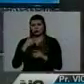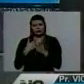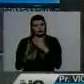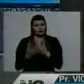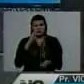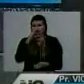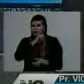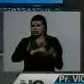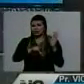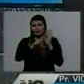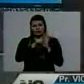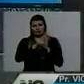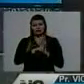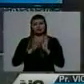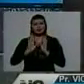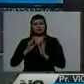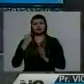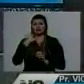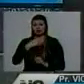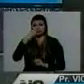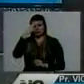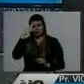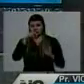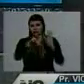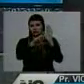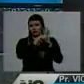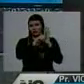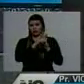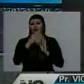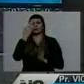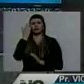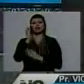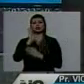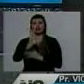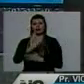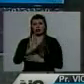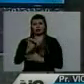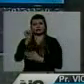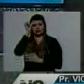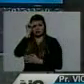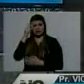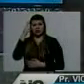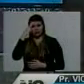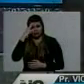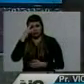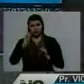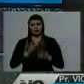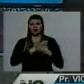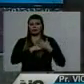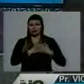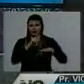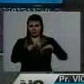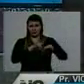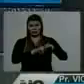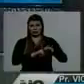ley. Nos toca ser respetuosos a la ley, porque esto implica respeto y aprecio por el país